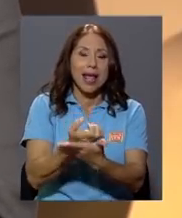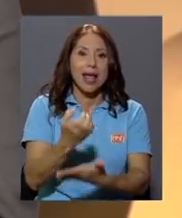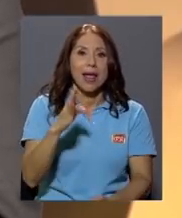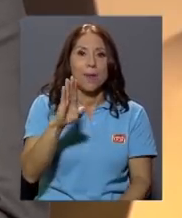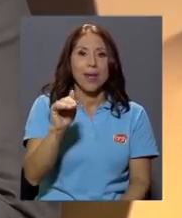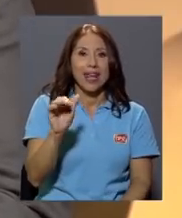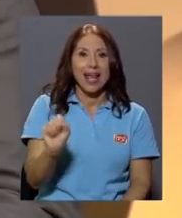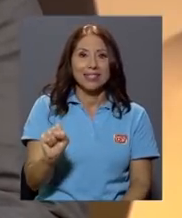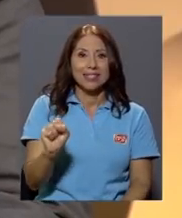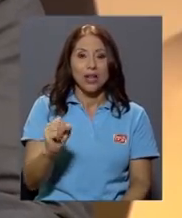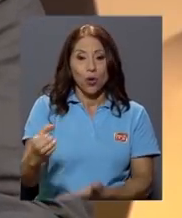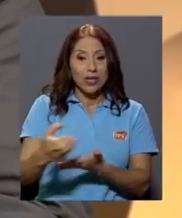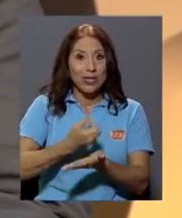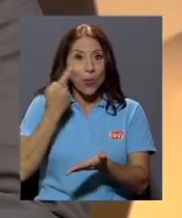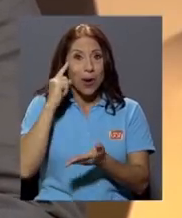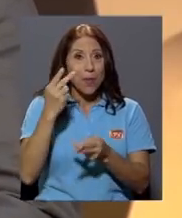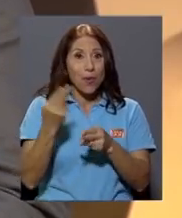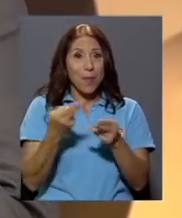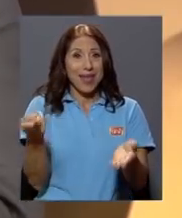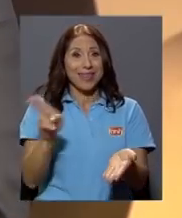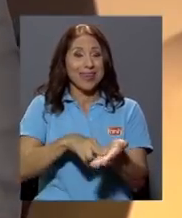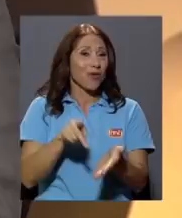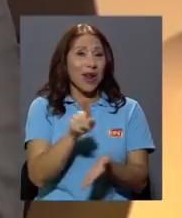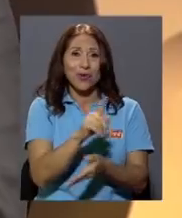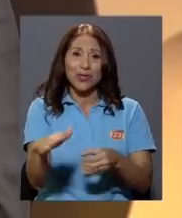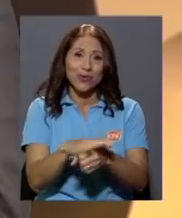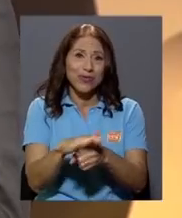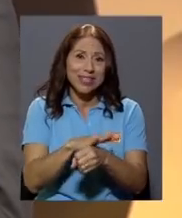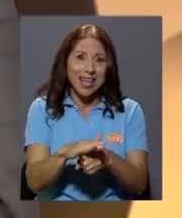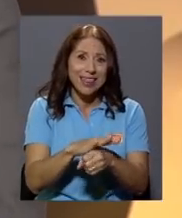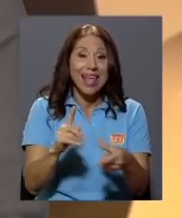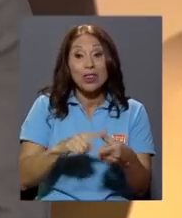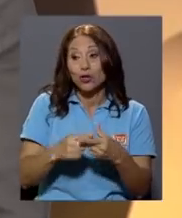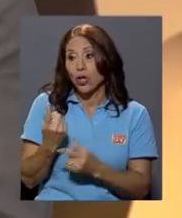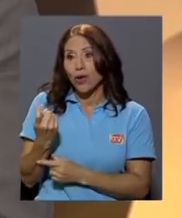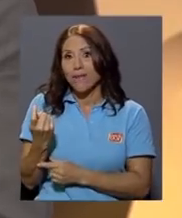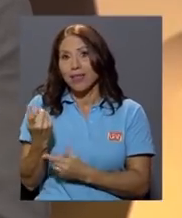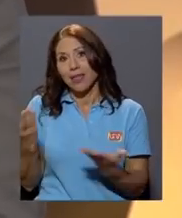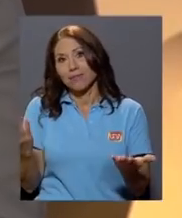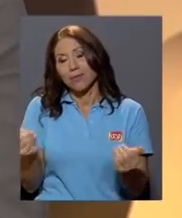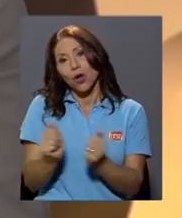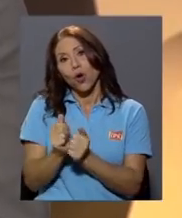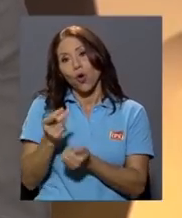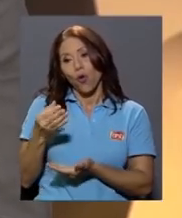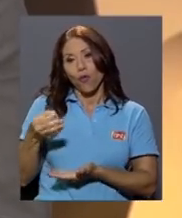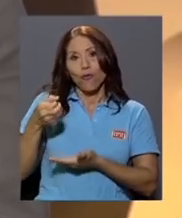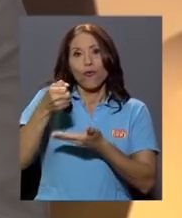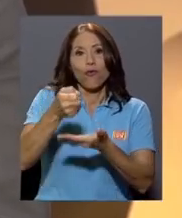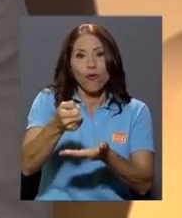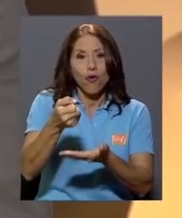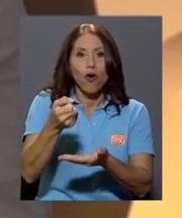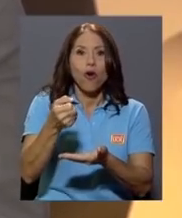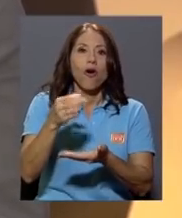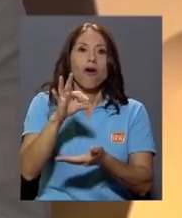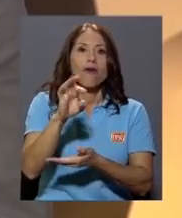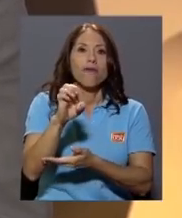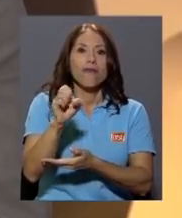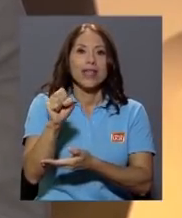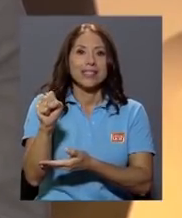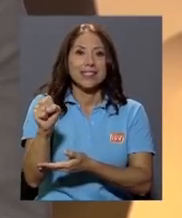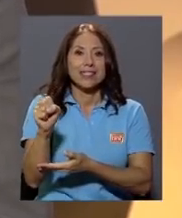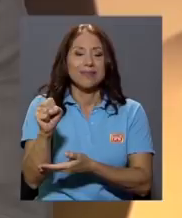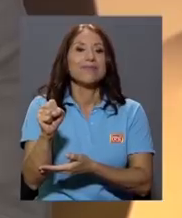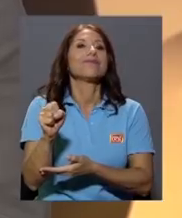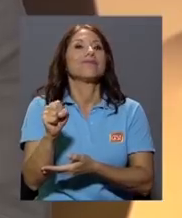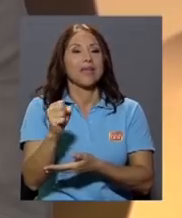Eso no es suficiente, de manera que el resto se toma de las transferencias que hace el Estado a través del Fondo Especial para la Educación Superior. El FEST.